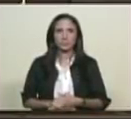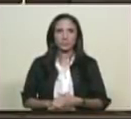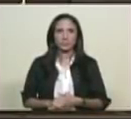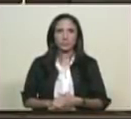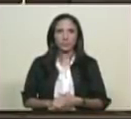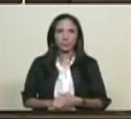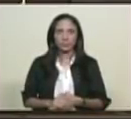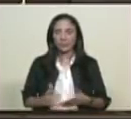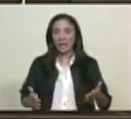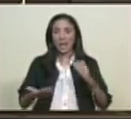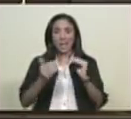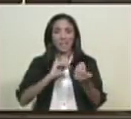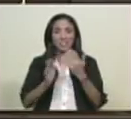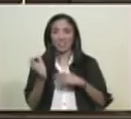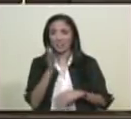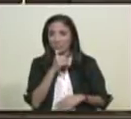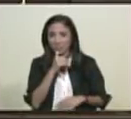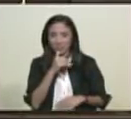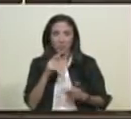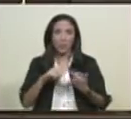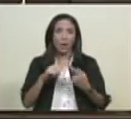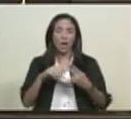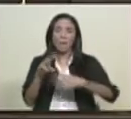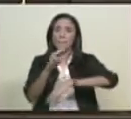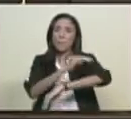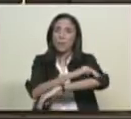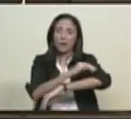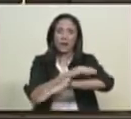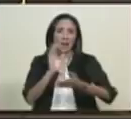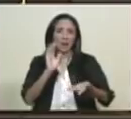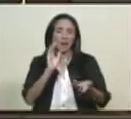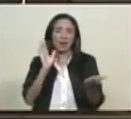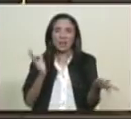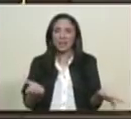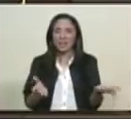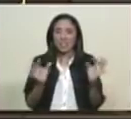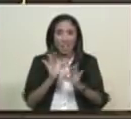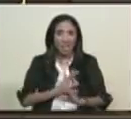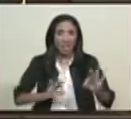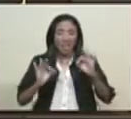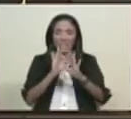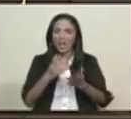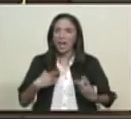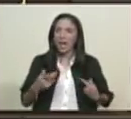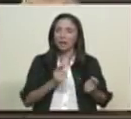y entrega su ética, su moral, por la debilidad de la riqueza fácil y otras debilidades